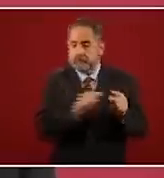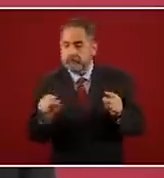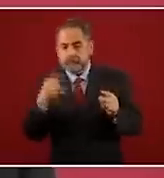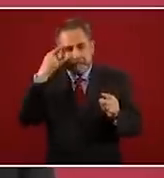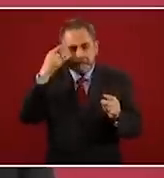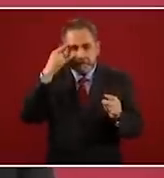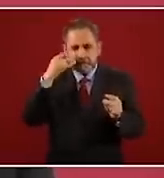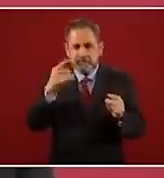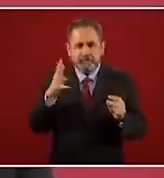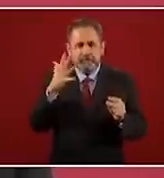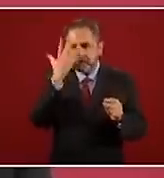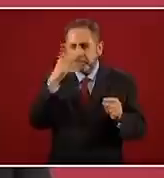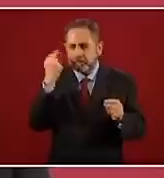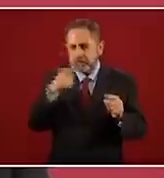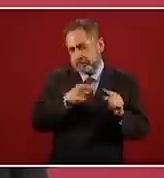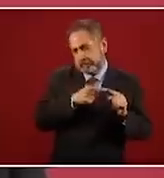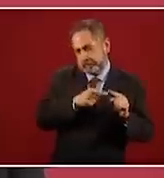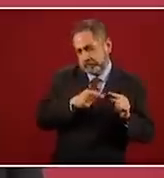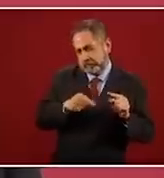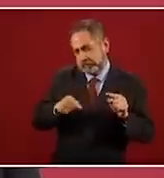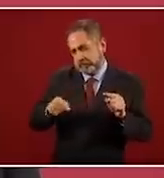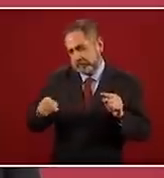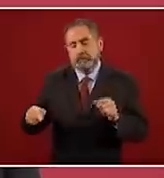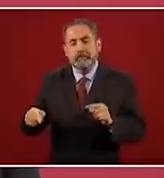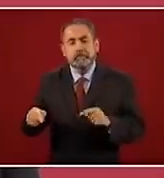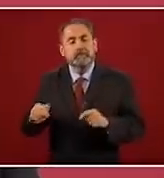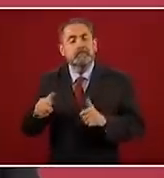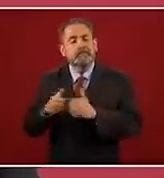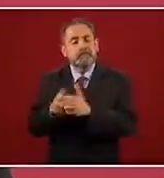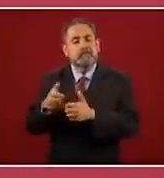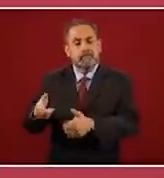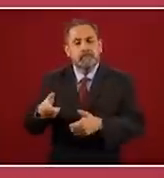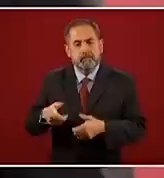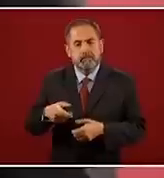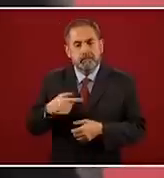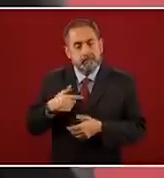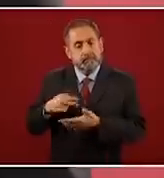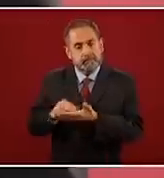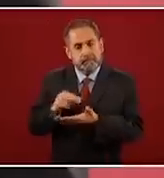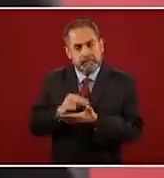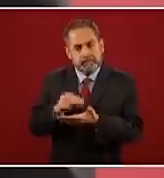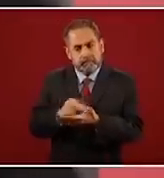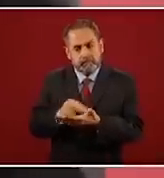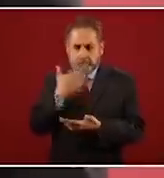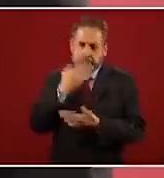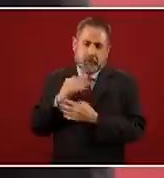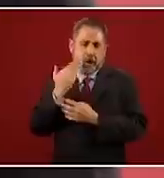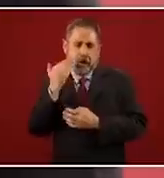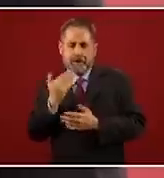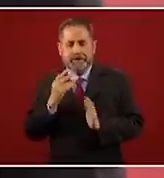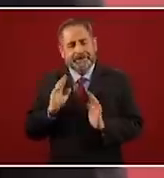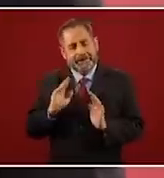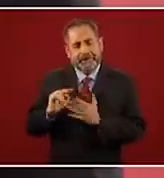son como 5 horas en carretera, entonces ahí voy, no van a salir tan bien las firmas,